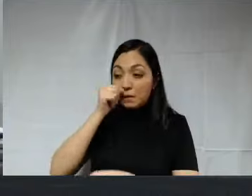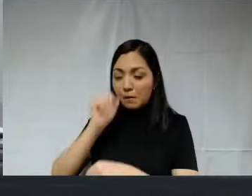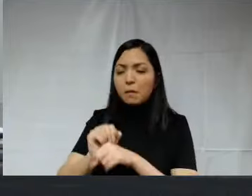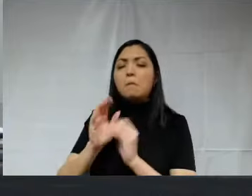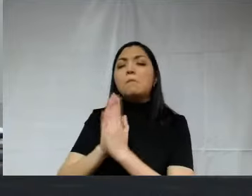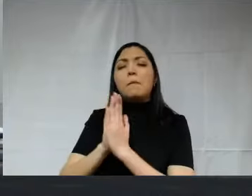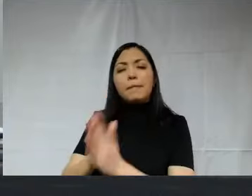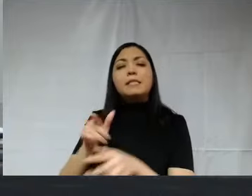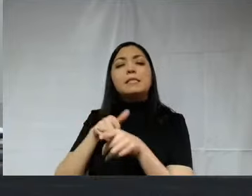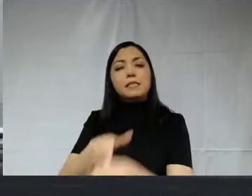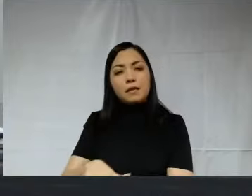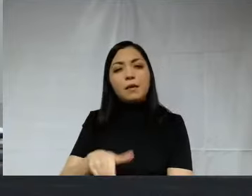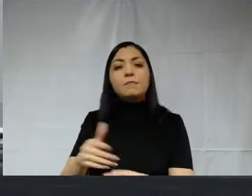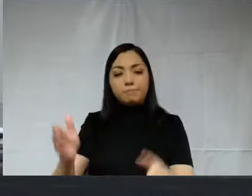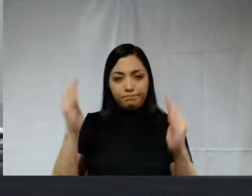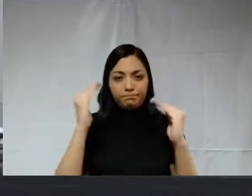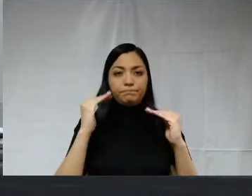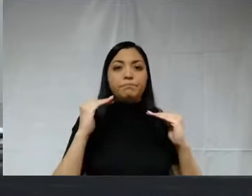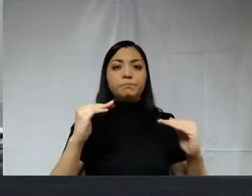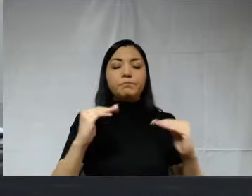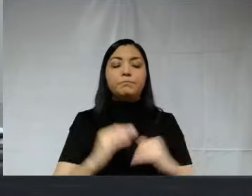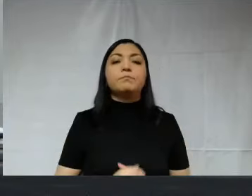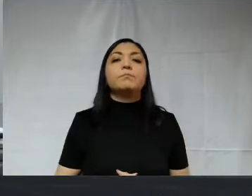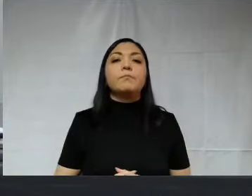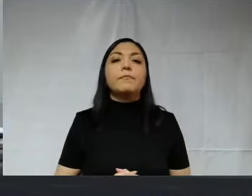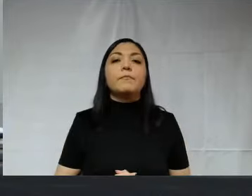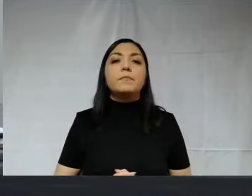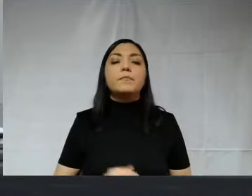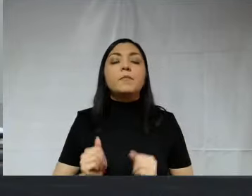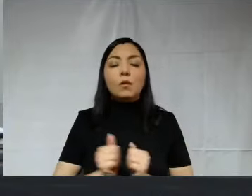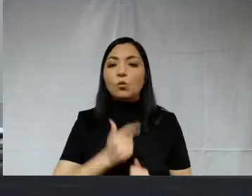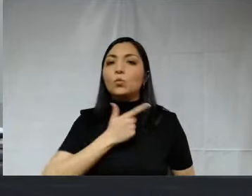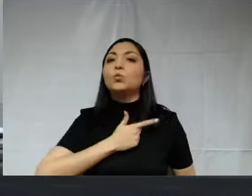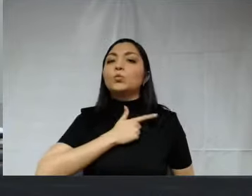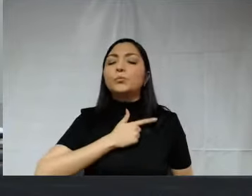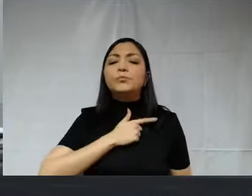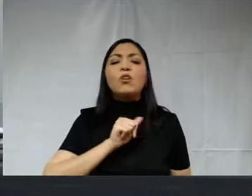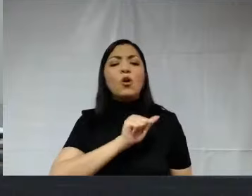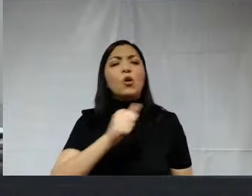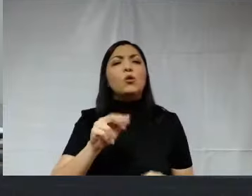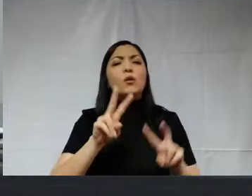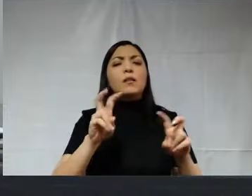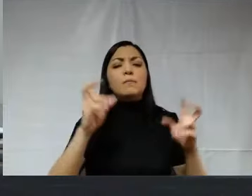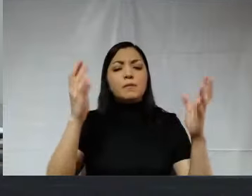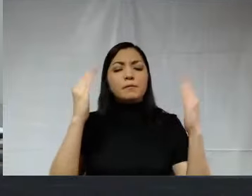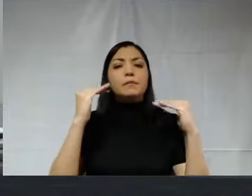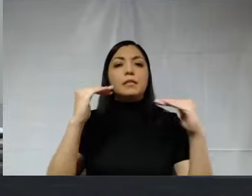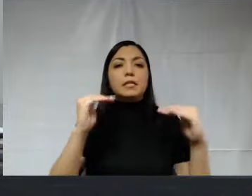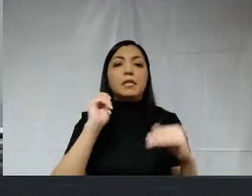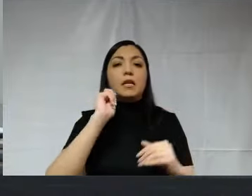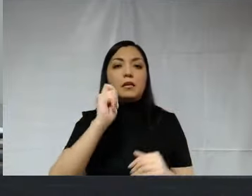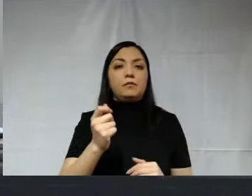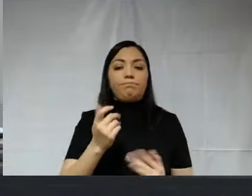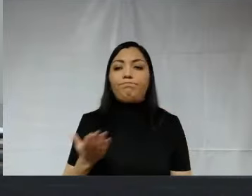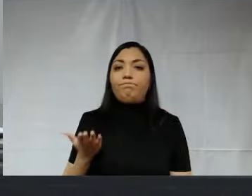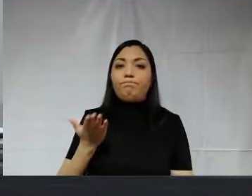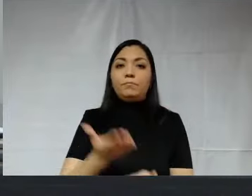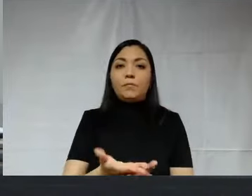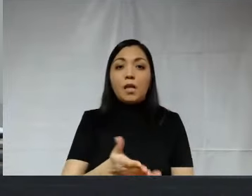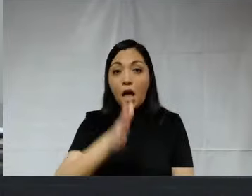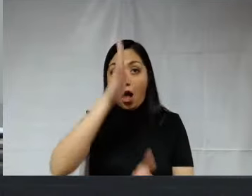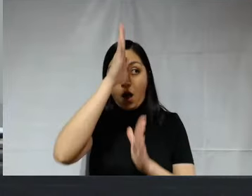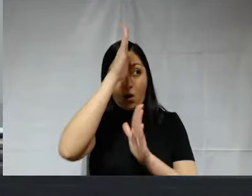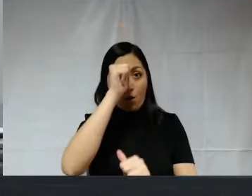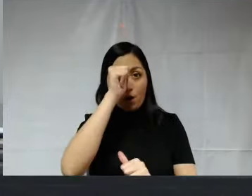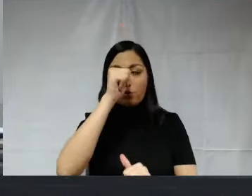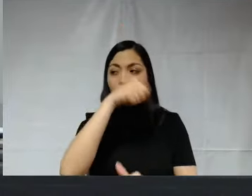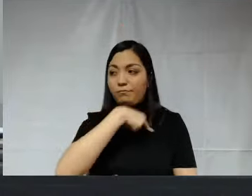orden del día es el relativo al proyecto de acuerdo del Consejo general del instituto electoral y de participación ciudadana del Estado de Jalisco por